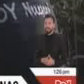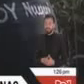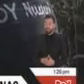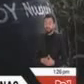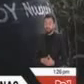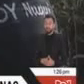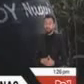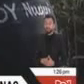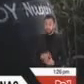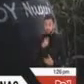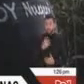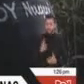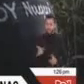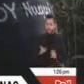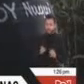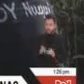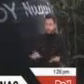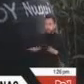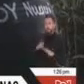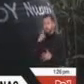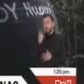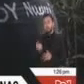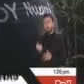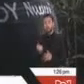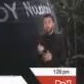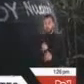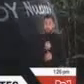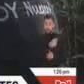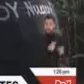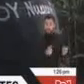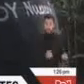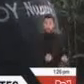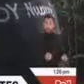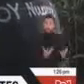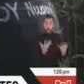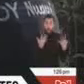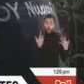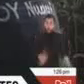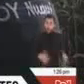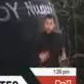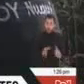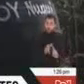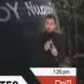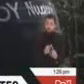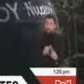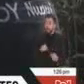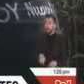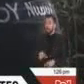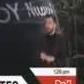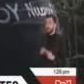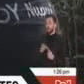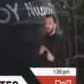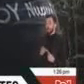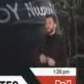nosotros significa poco, para ustedes es mucho. No, para mí lo es todo, pues, en este momento.